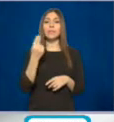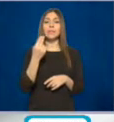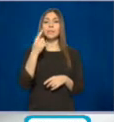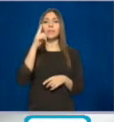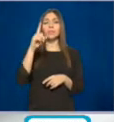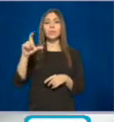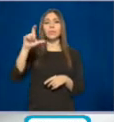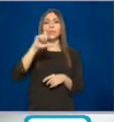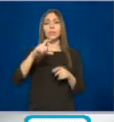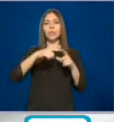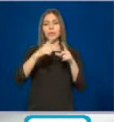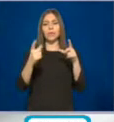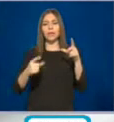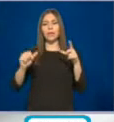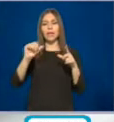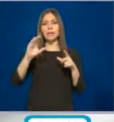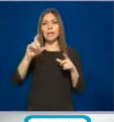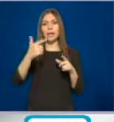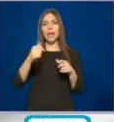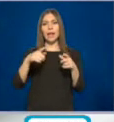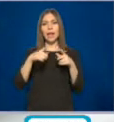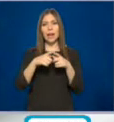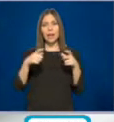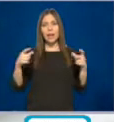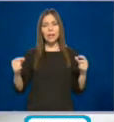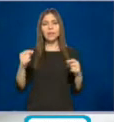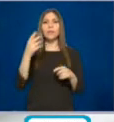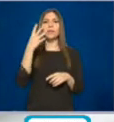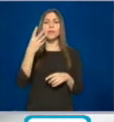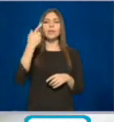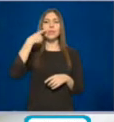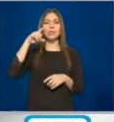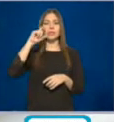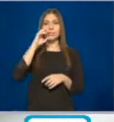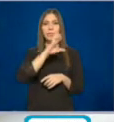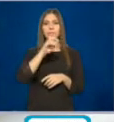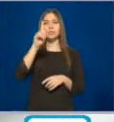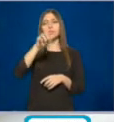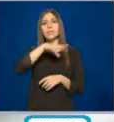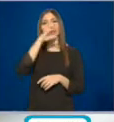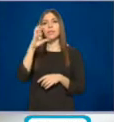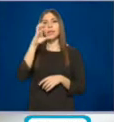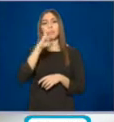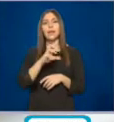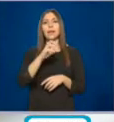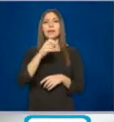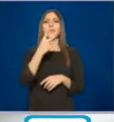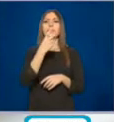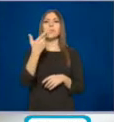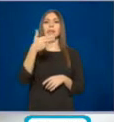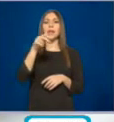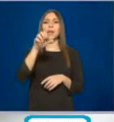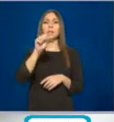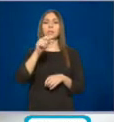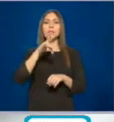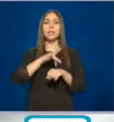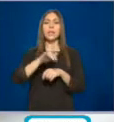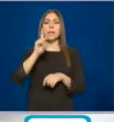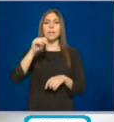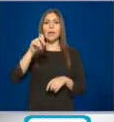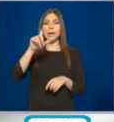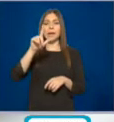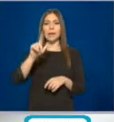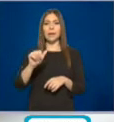una taza de hojas de acelgas grandes, También 4 piezas de jitomate, una pieza de cebolla, 250 gramos de queso